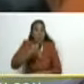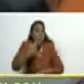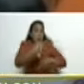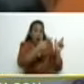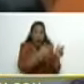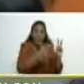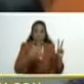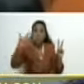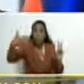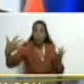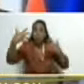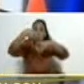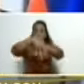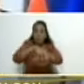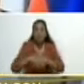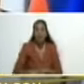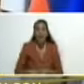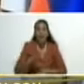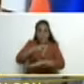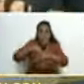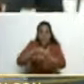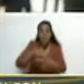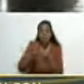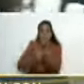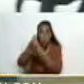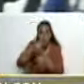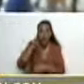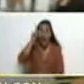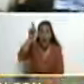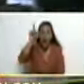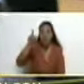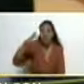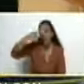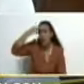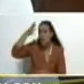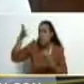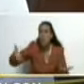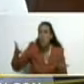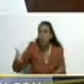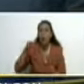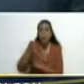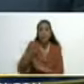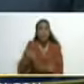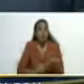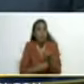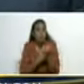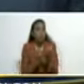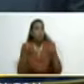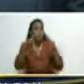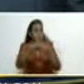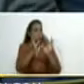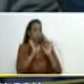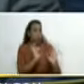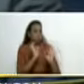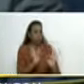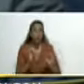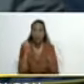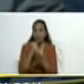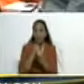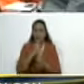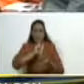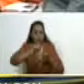el desarrollo integral. El ministro de Estado para el Comercio Exterior de los Emiratos Árabes Unidos también sostuvo una agenda intensa de